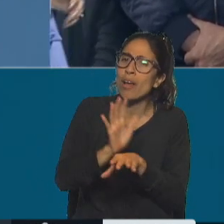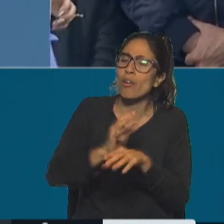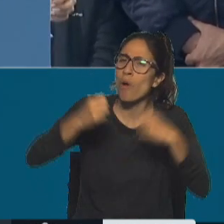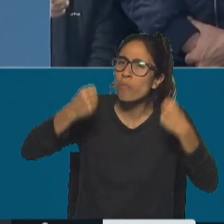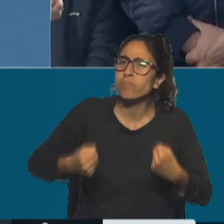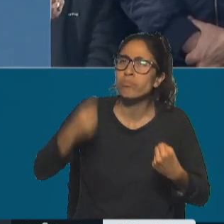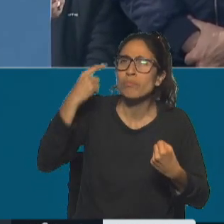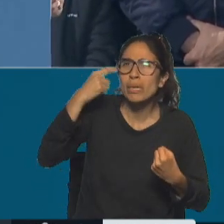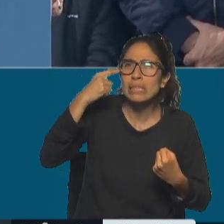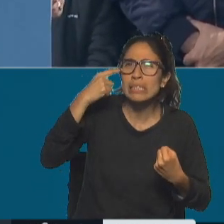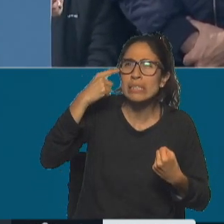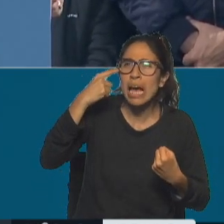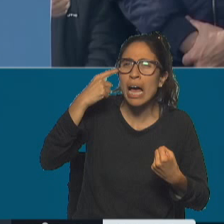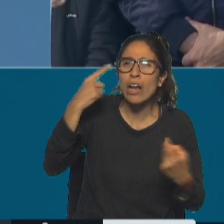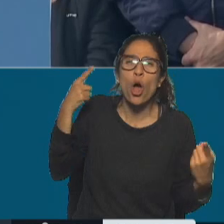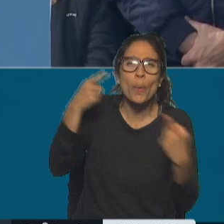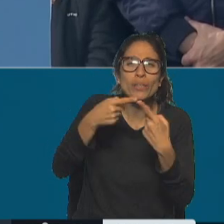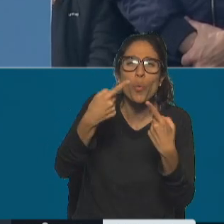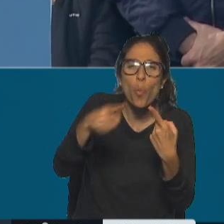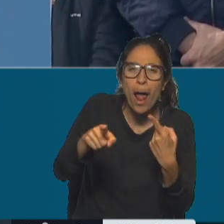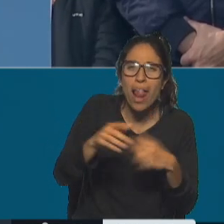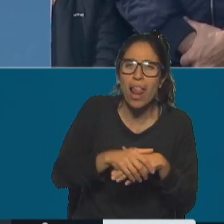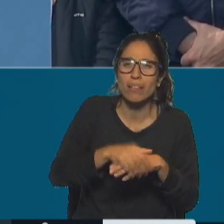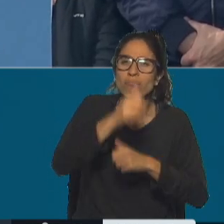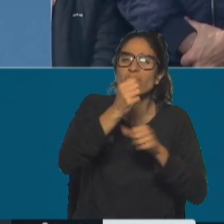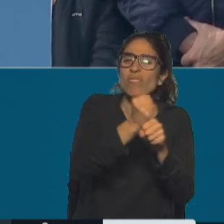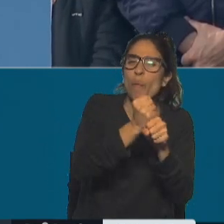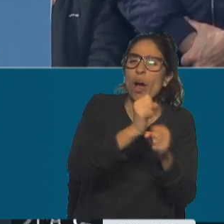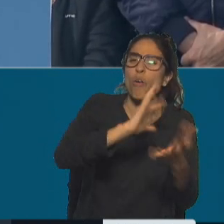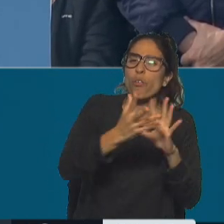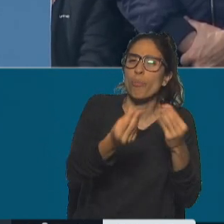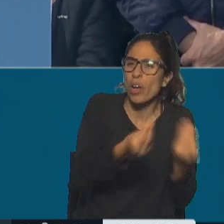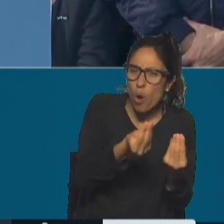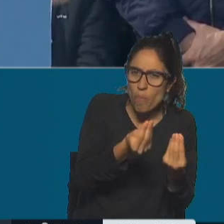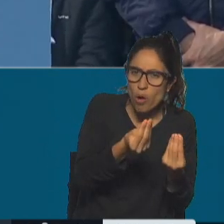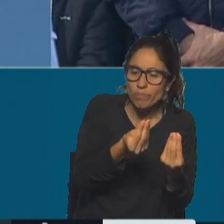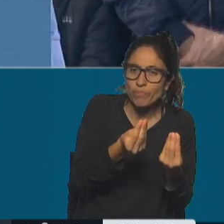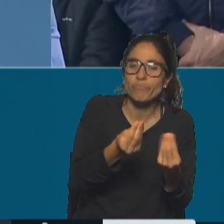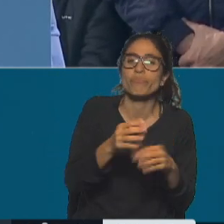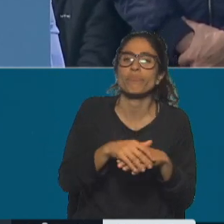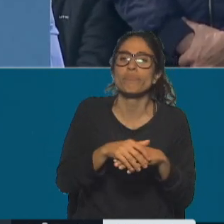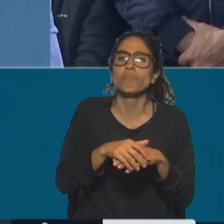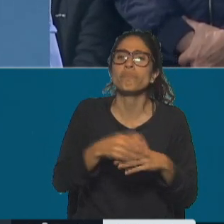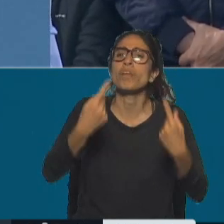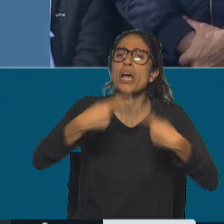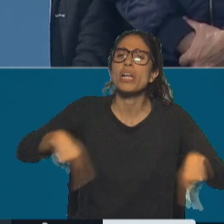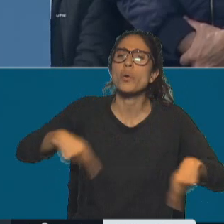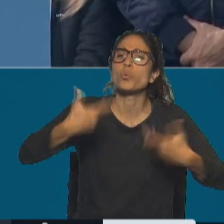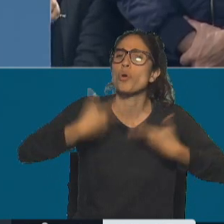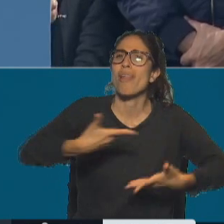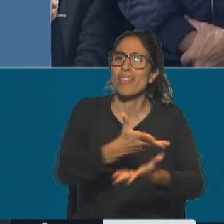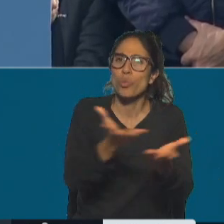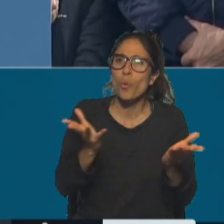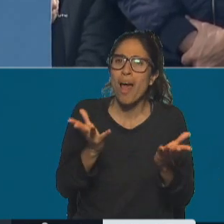tipo de empleo queremos, qué tipo de trabajo, qué hacemos con los recursos naturales también, es otro de los temas que hoy quedó abierto ahí, ¿no? No, y a diferencia de aquel momento, en aquel